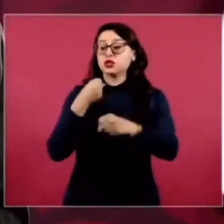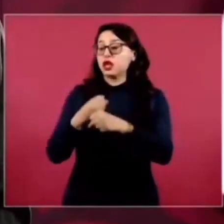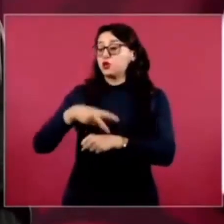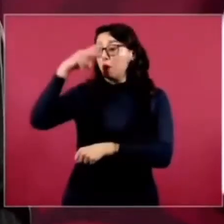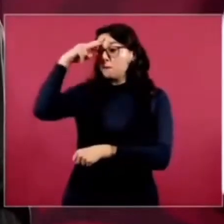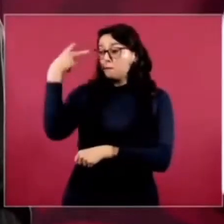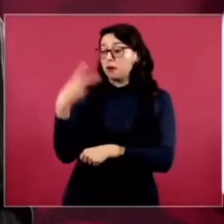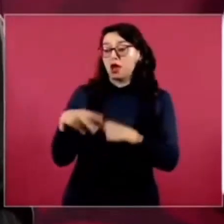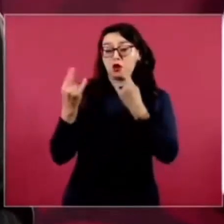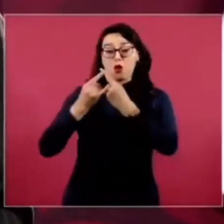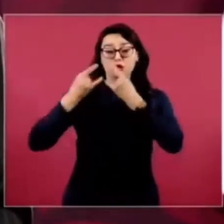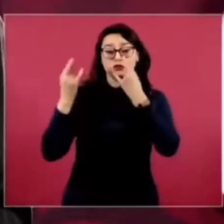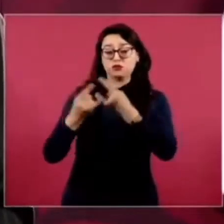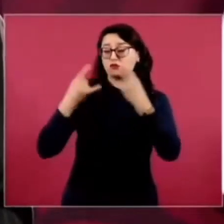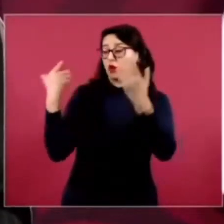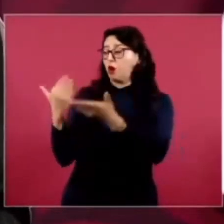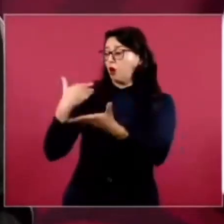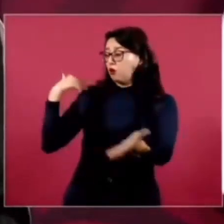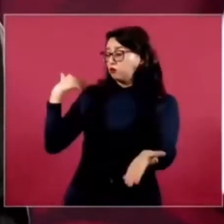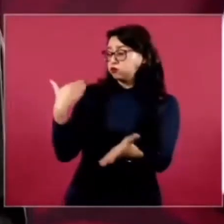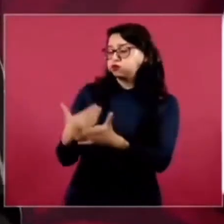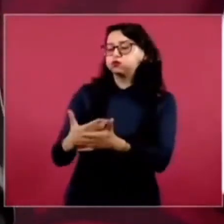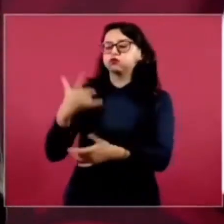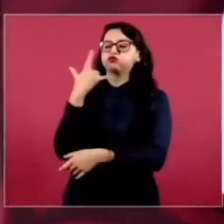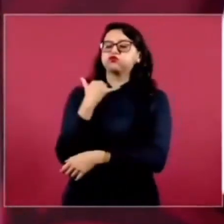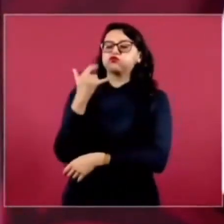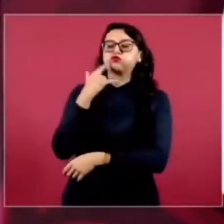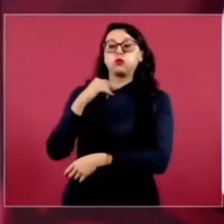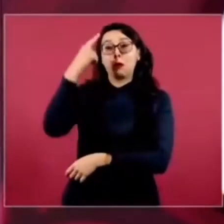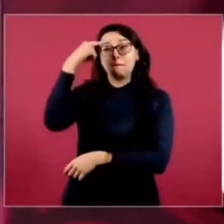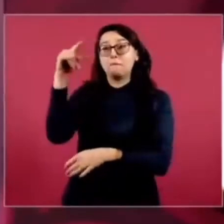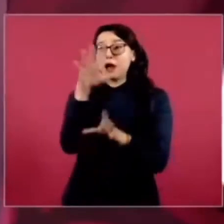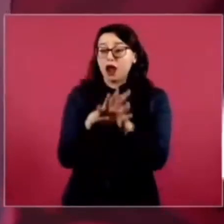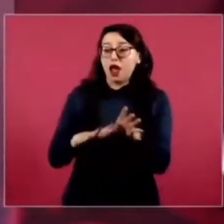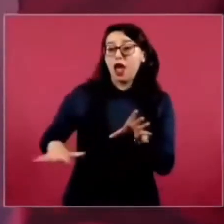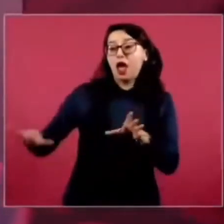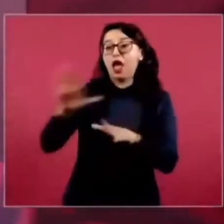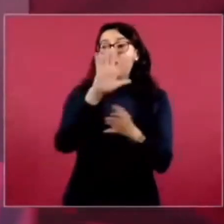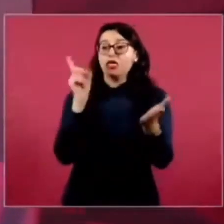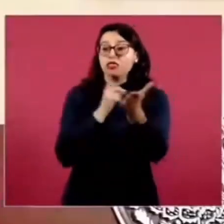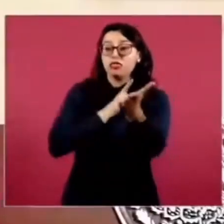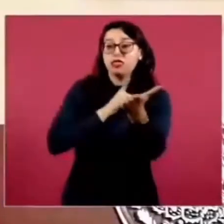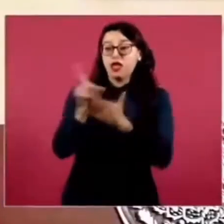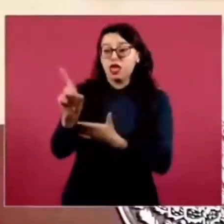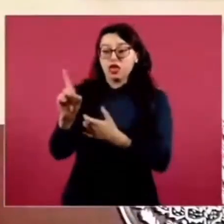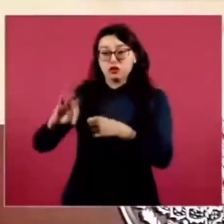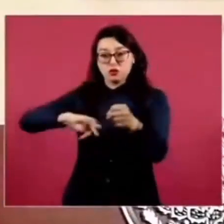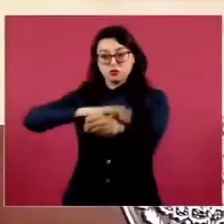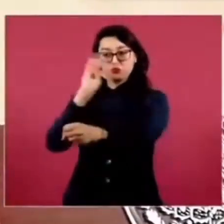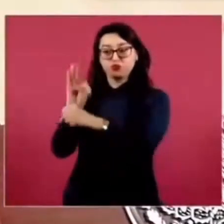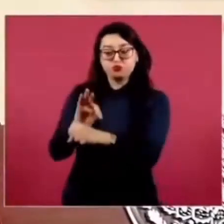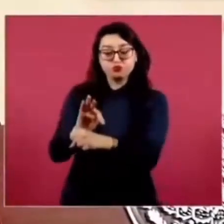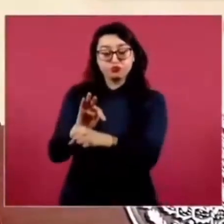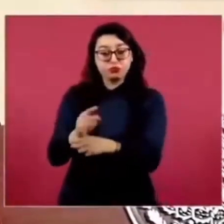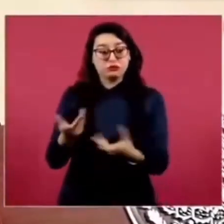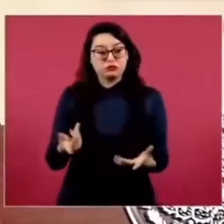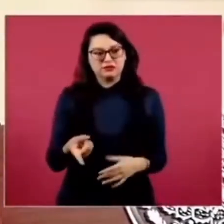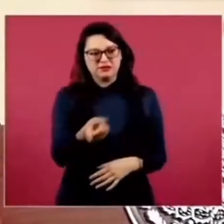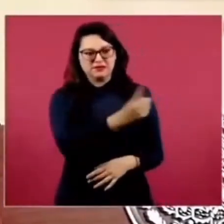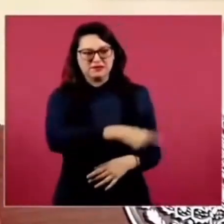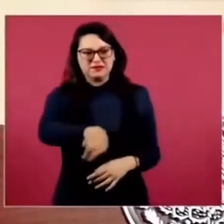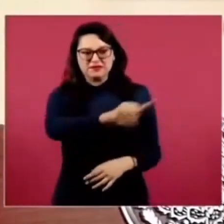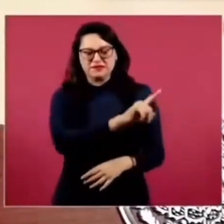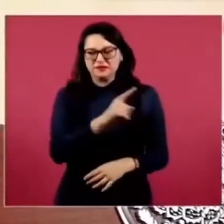Afortunadamente, ahora estamos en una nueva transformación y se están reivindicando todas